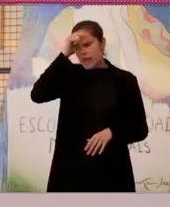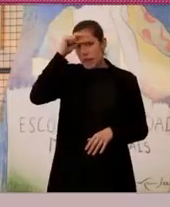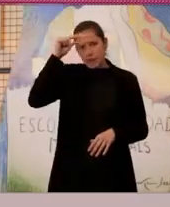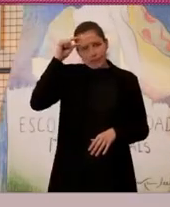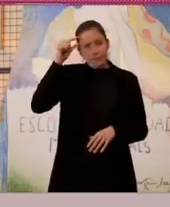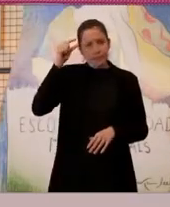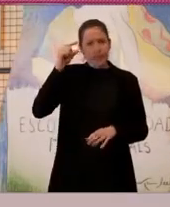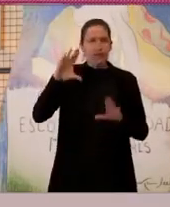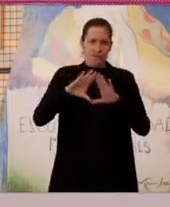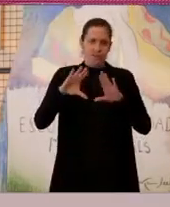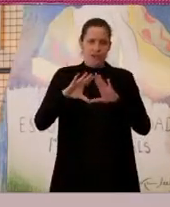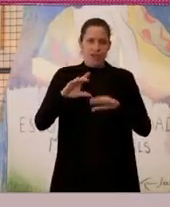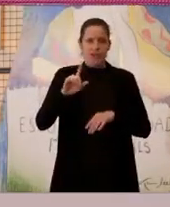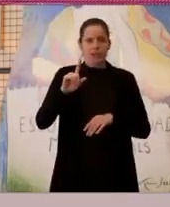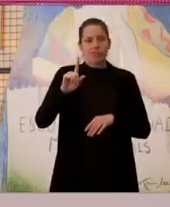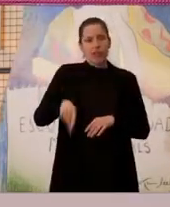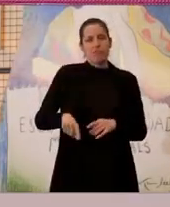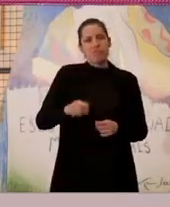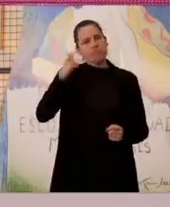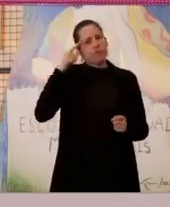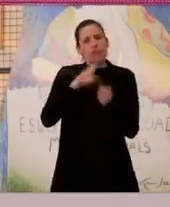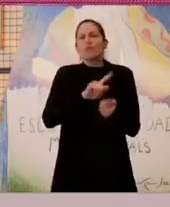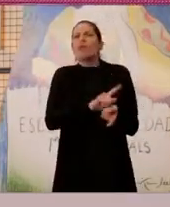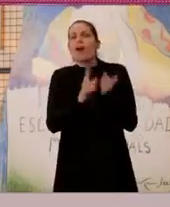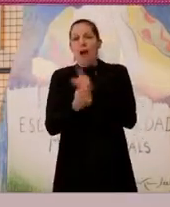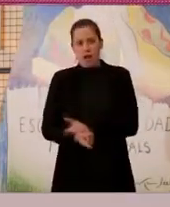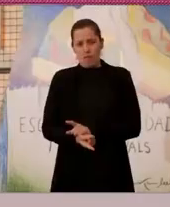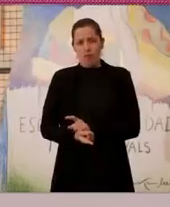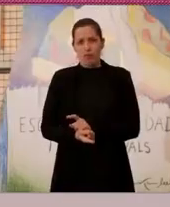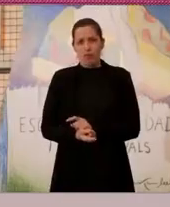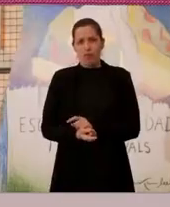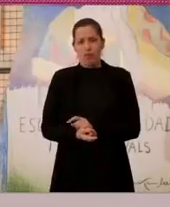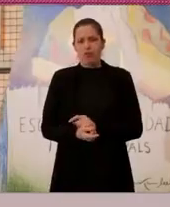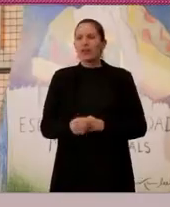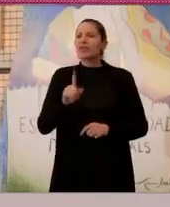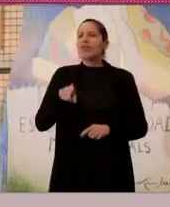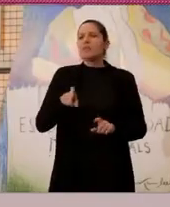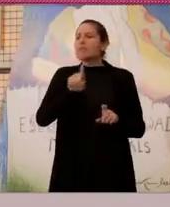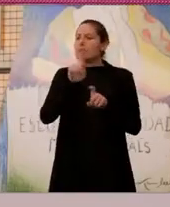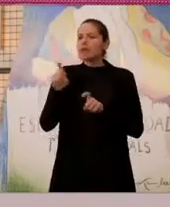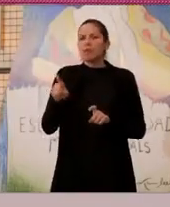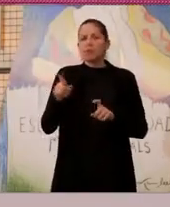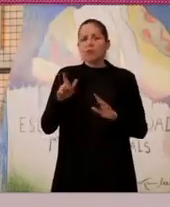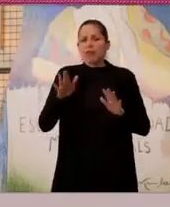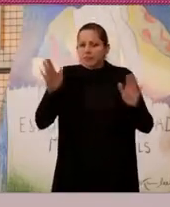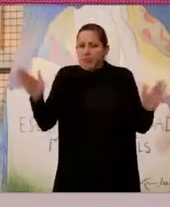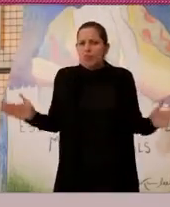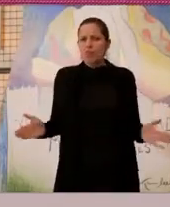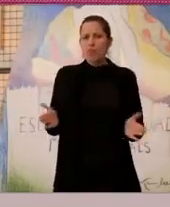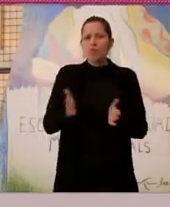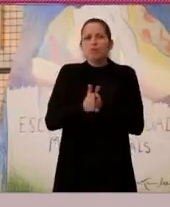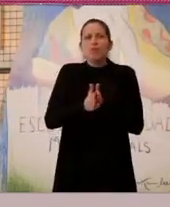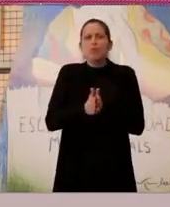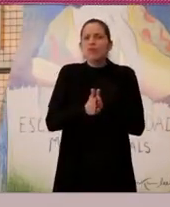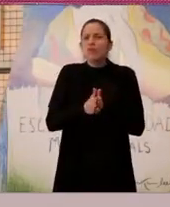y eso no es fácil de dónde sacamos el impulso yo creo que sacamos el impulso o tenemos que